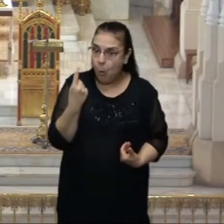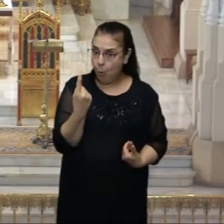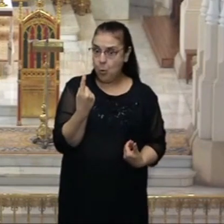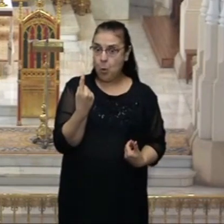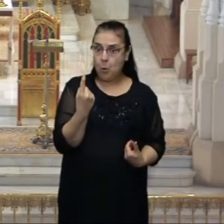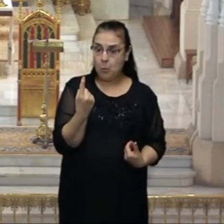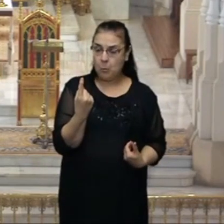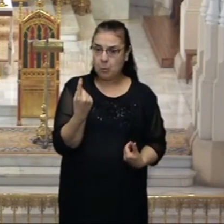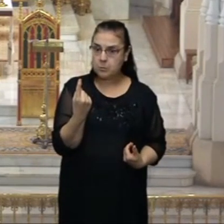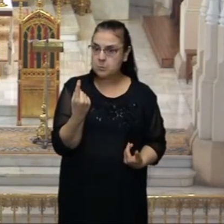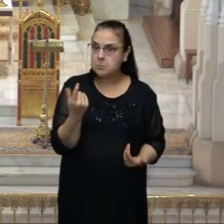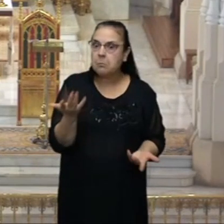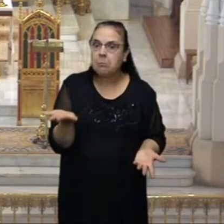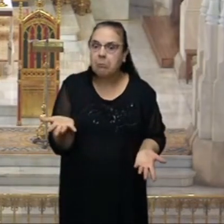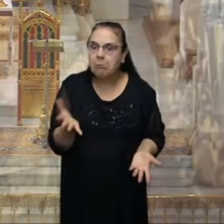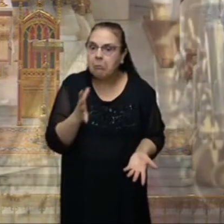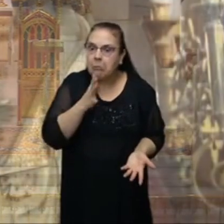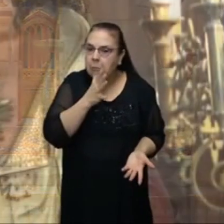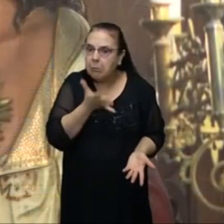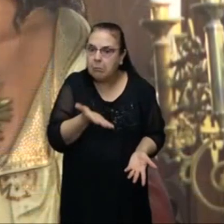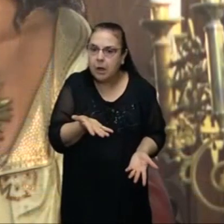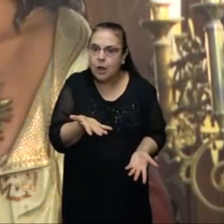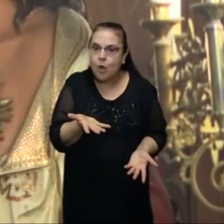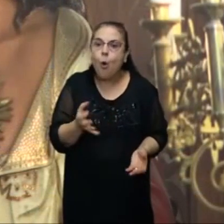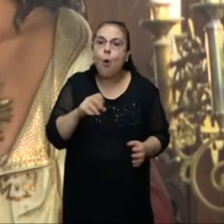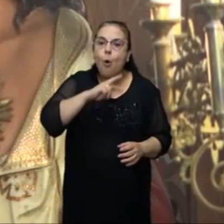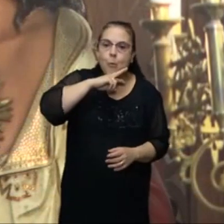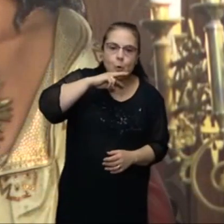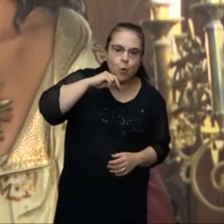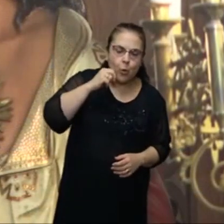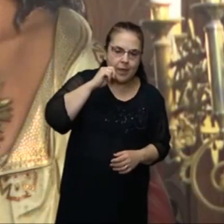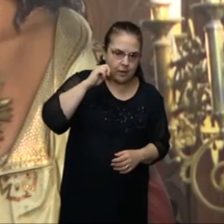que ver nada con los judíos porque no se entendía a los judíos con los samaritanos.